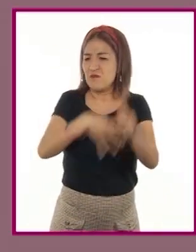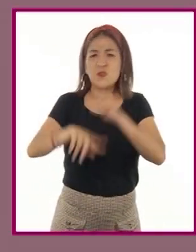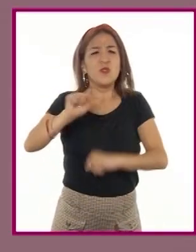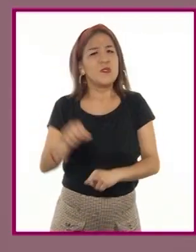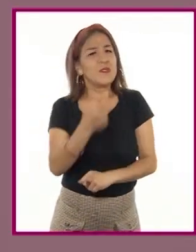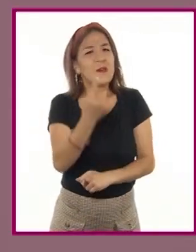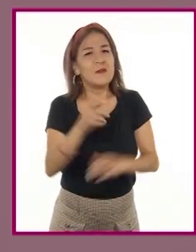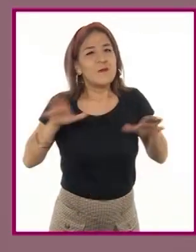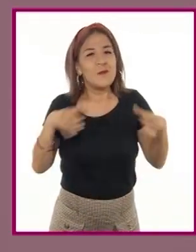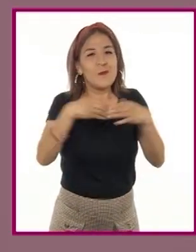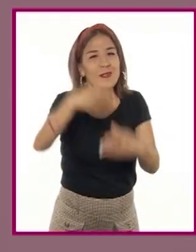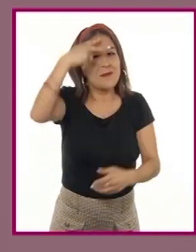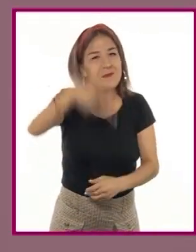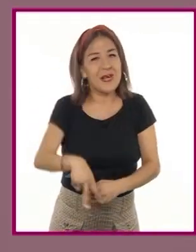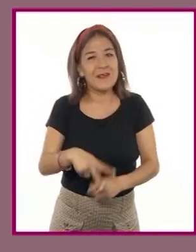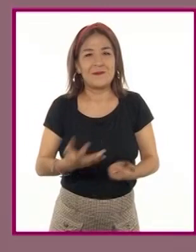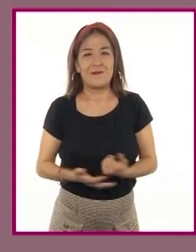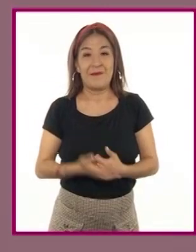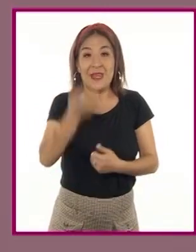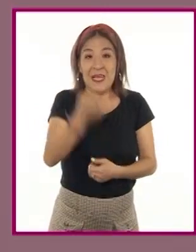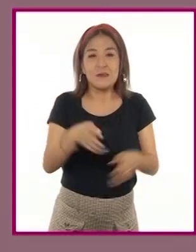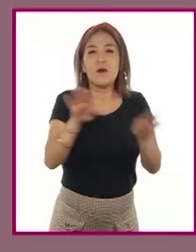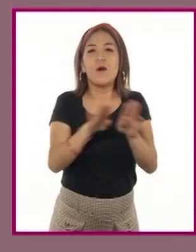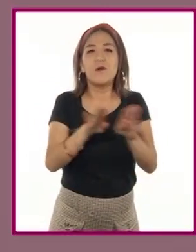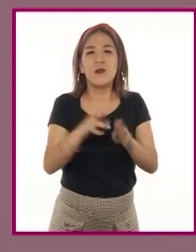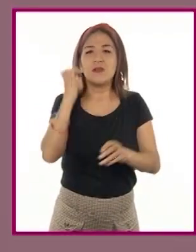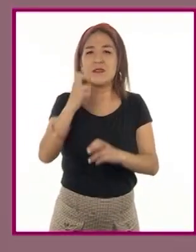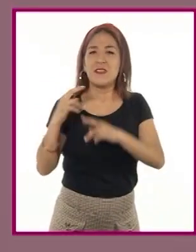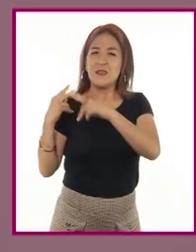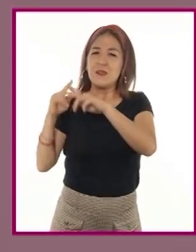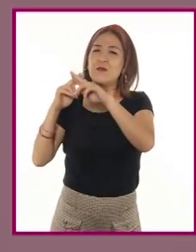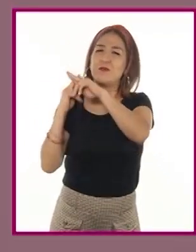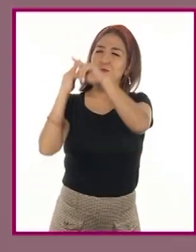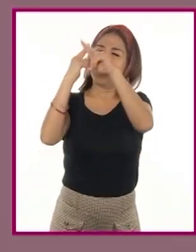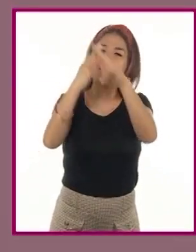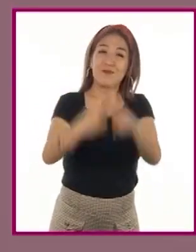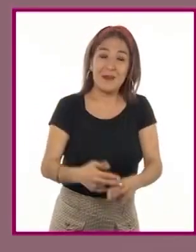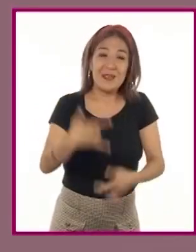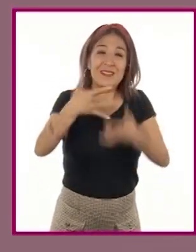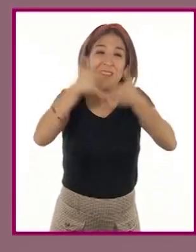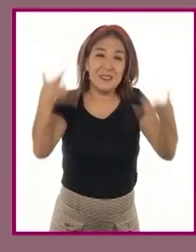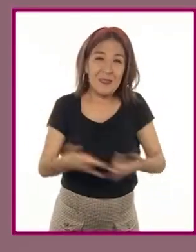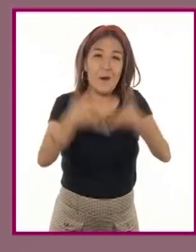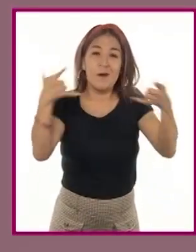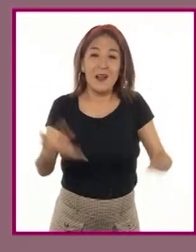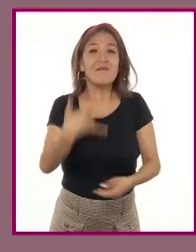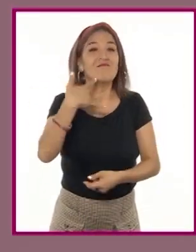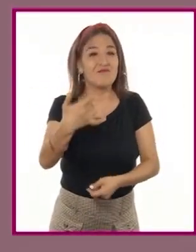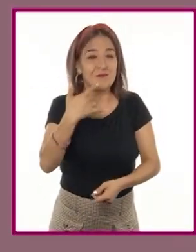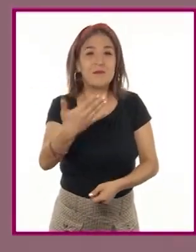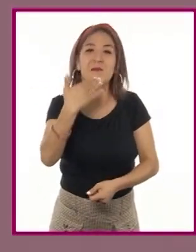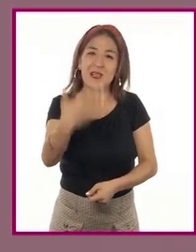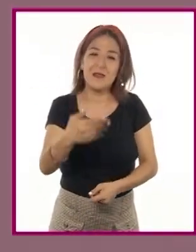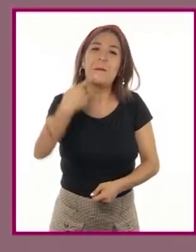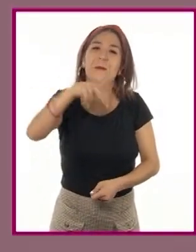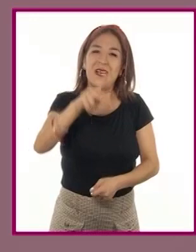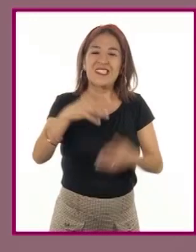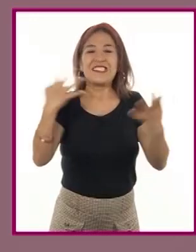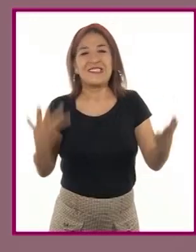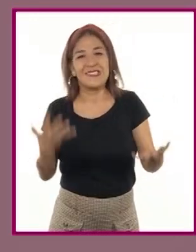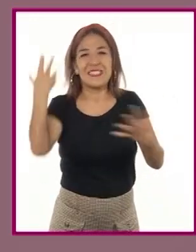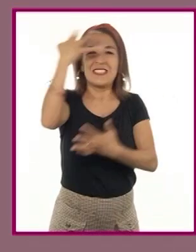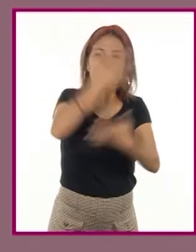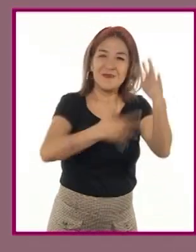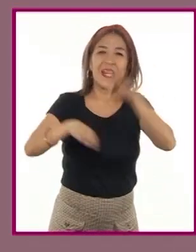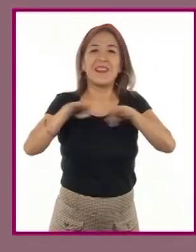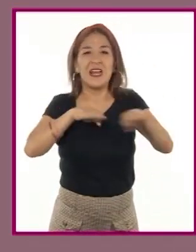mexicana. Somos el resultado de un devenir histórico, con grandes logros. Pero también con contradicciones